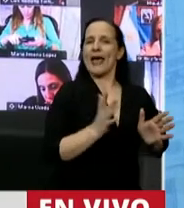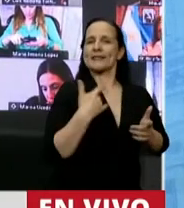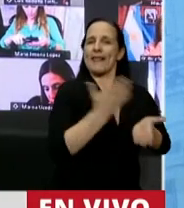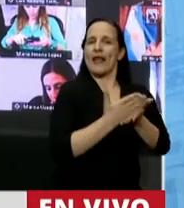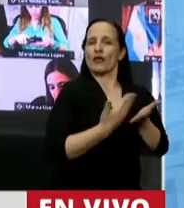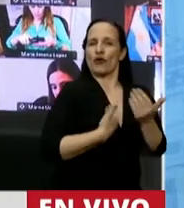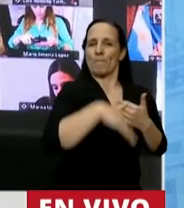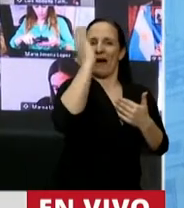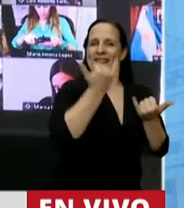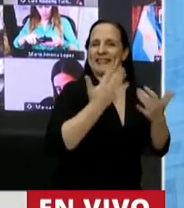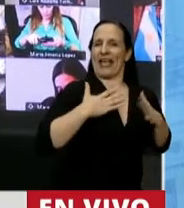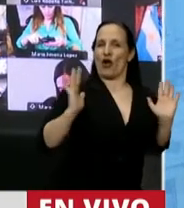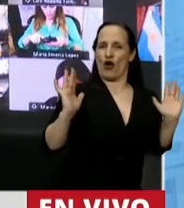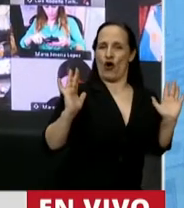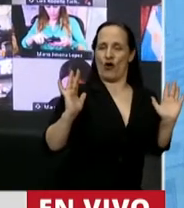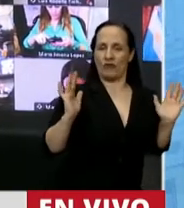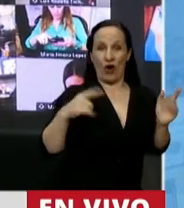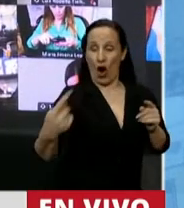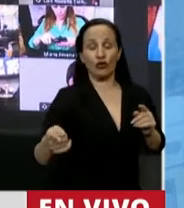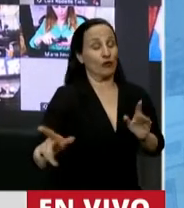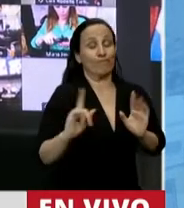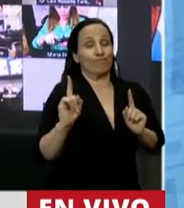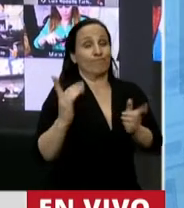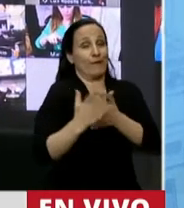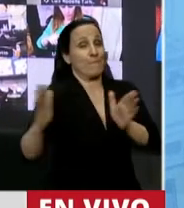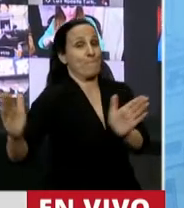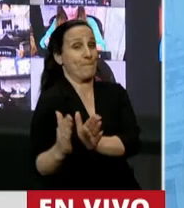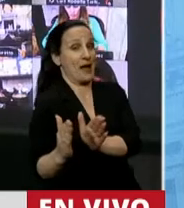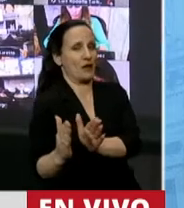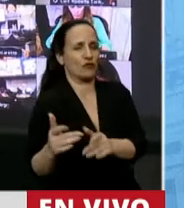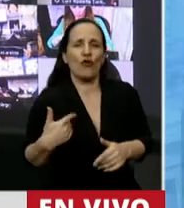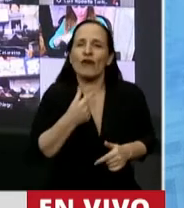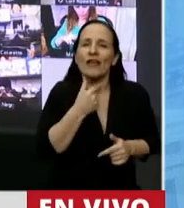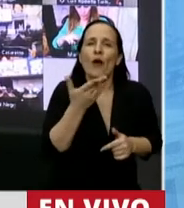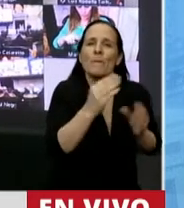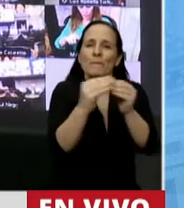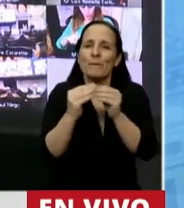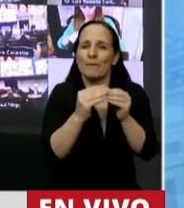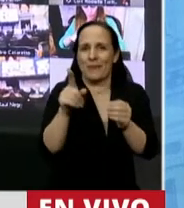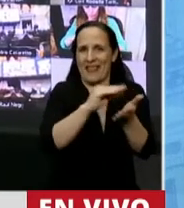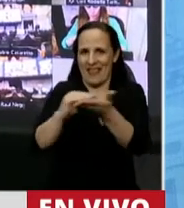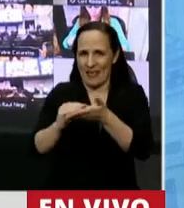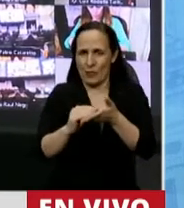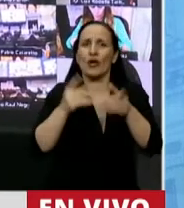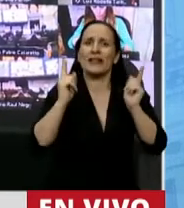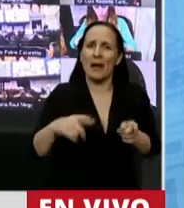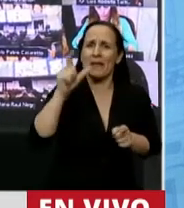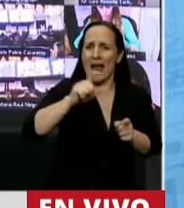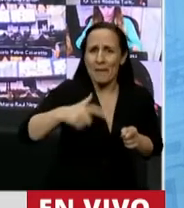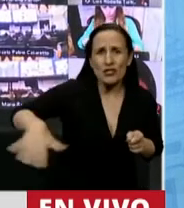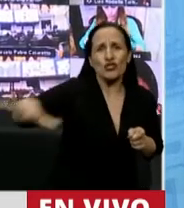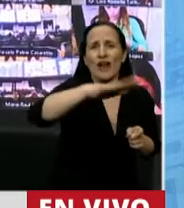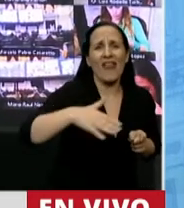mayores derechos. Quiero pedirles a mis colegas, pero también al conjunto de la comunidad argentina, que miremos a nuestro alrededor